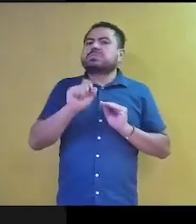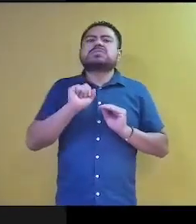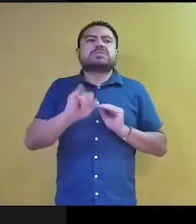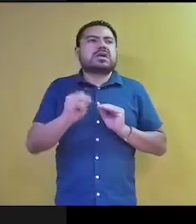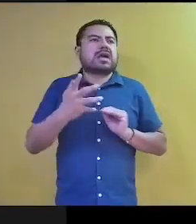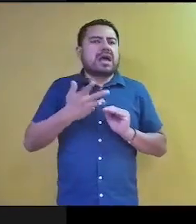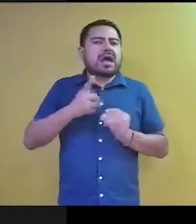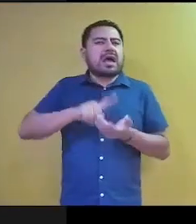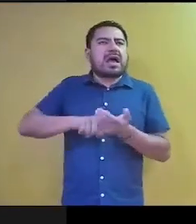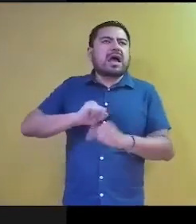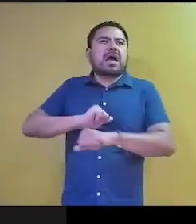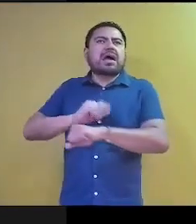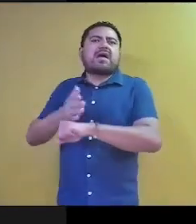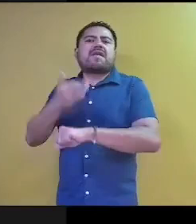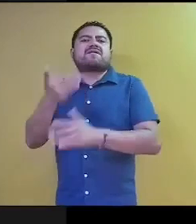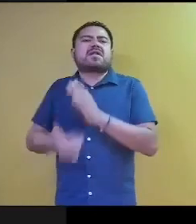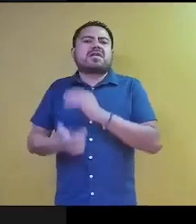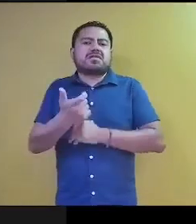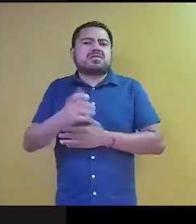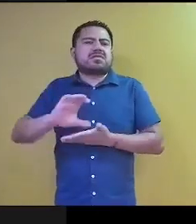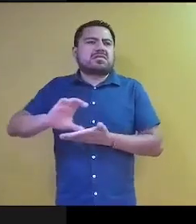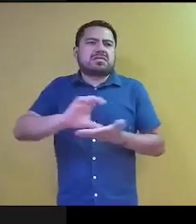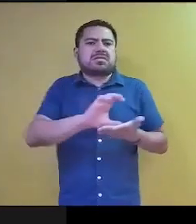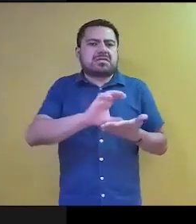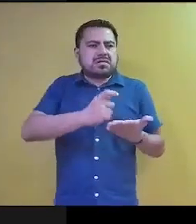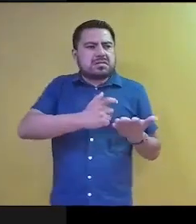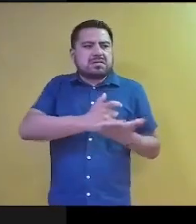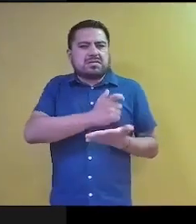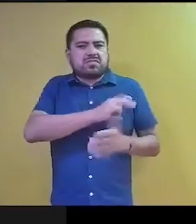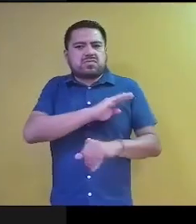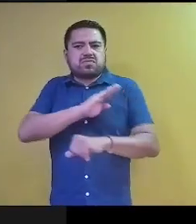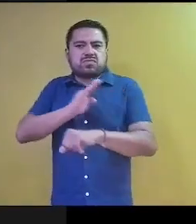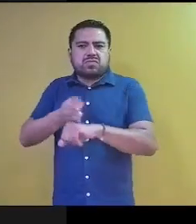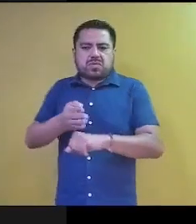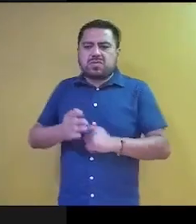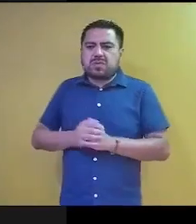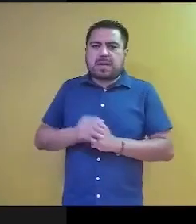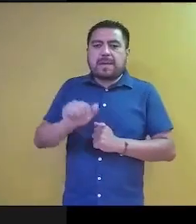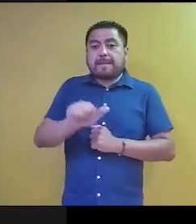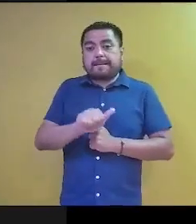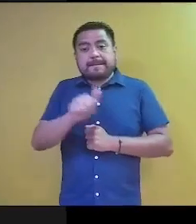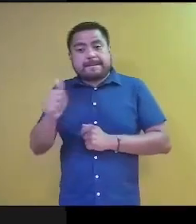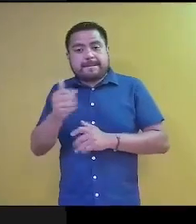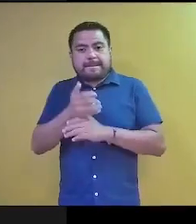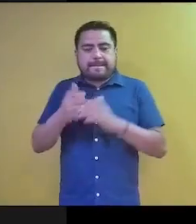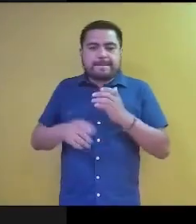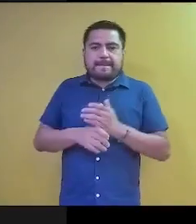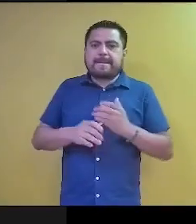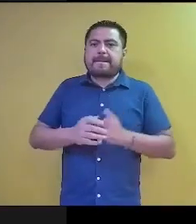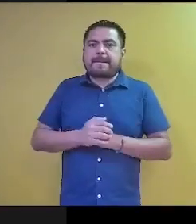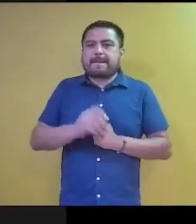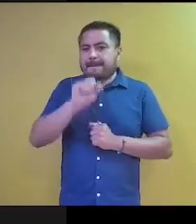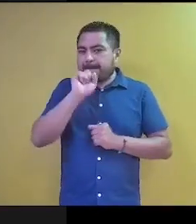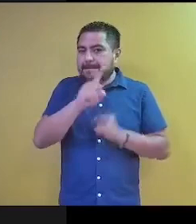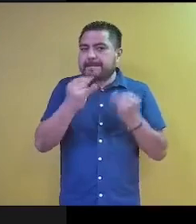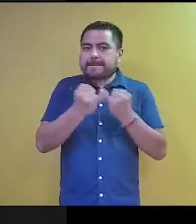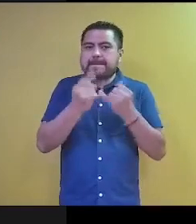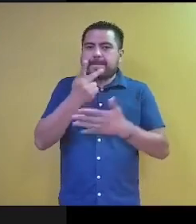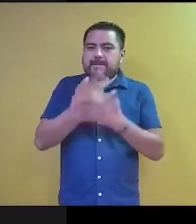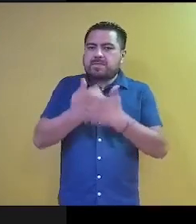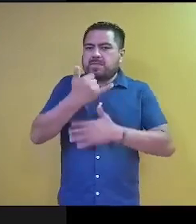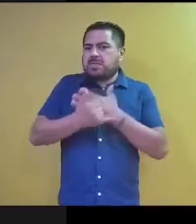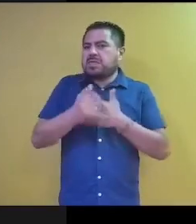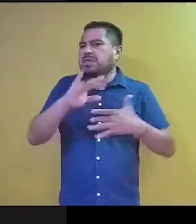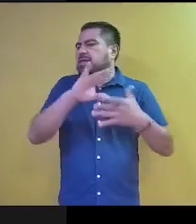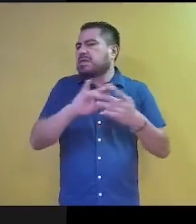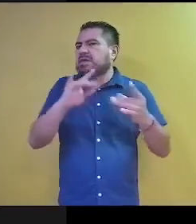infracción sin imponer la sanción respectiva. Por otro lado, el mismo proyecto argumenta